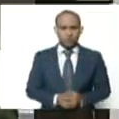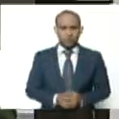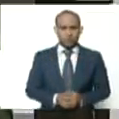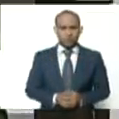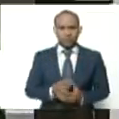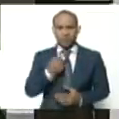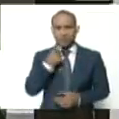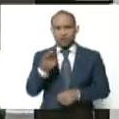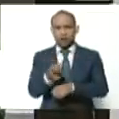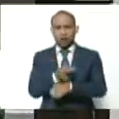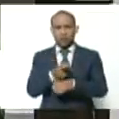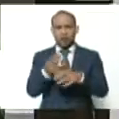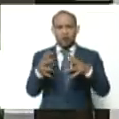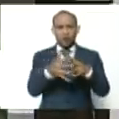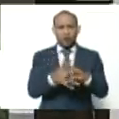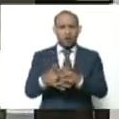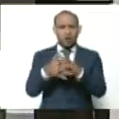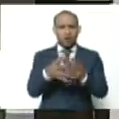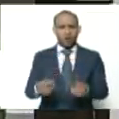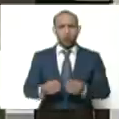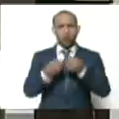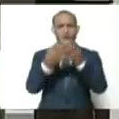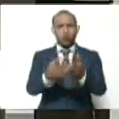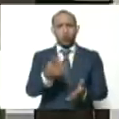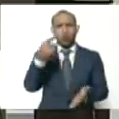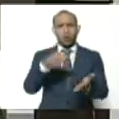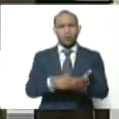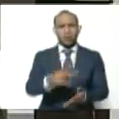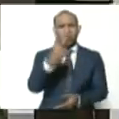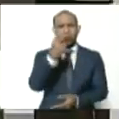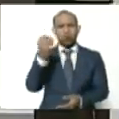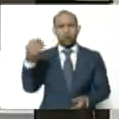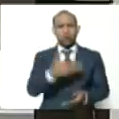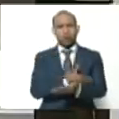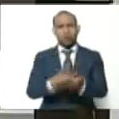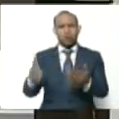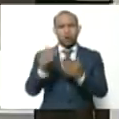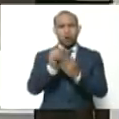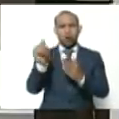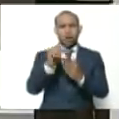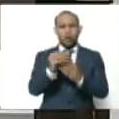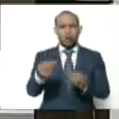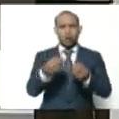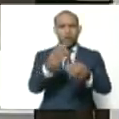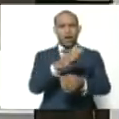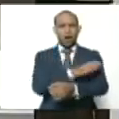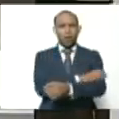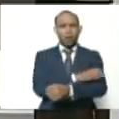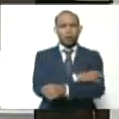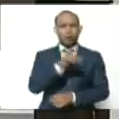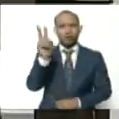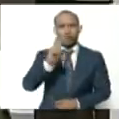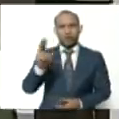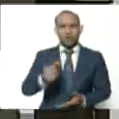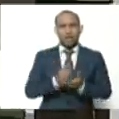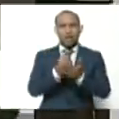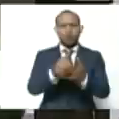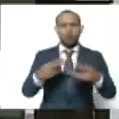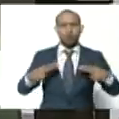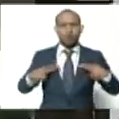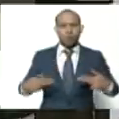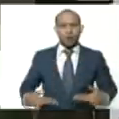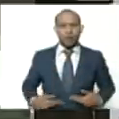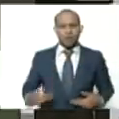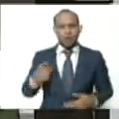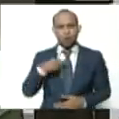Dice el gobierno de Estados Unidos que entregó 1.200 millones de dólares a la oposición venezolana en ayuda humanitaria.